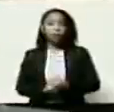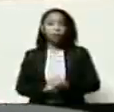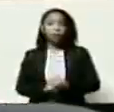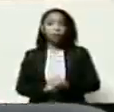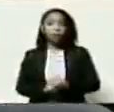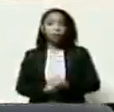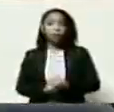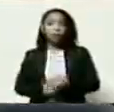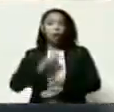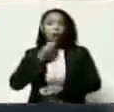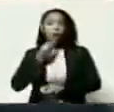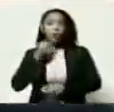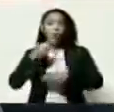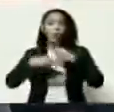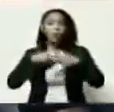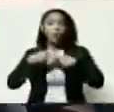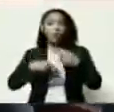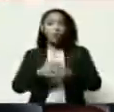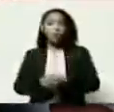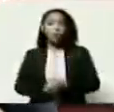De la juventud revolucionaria.